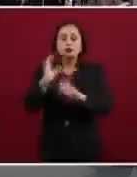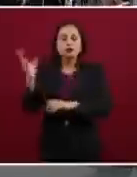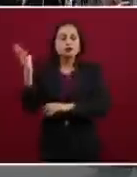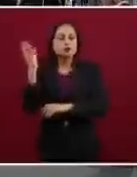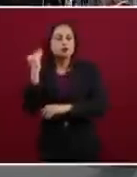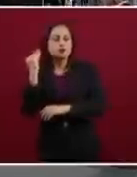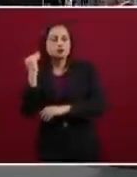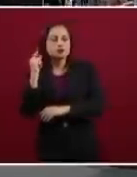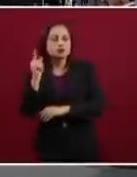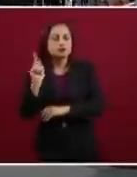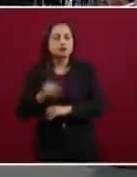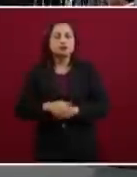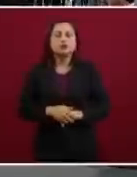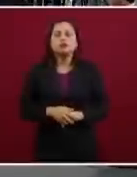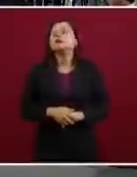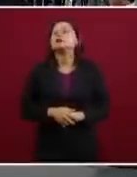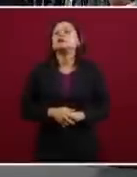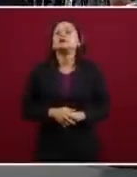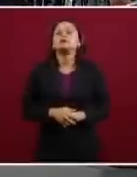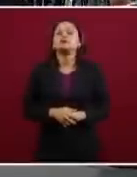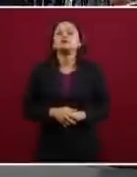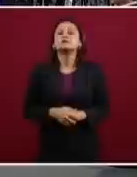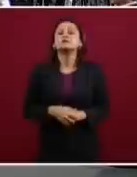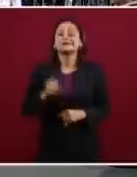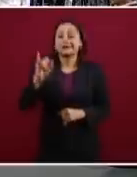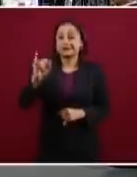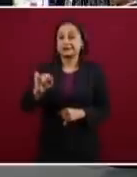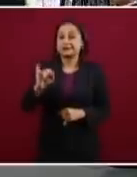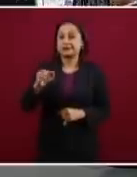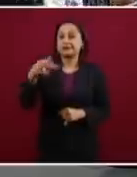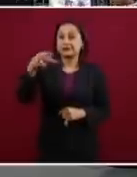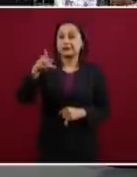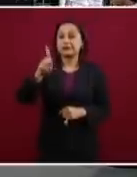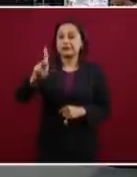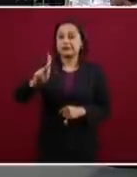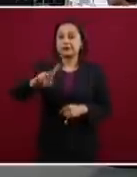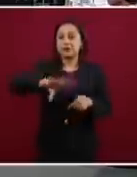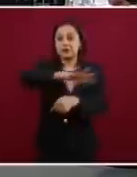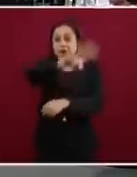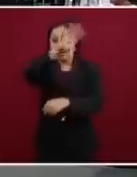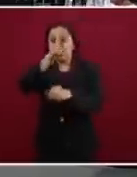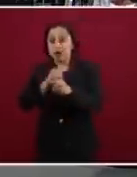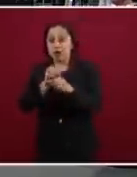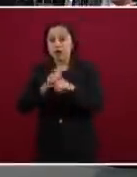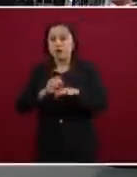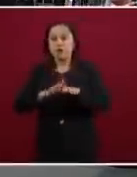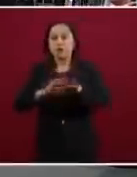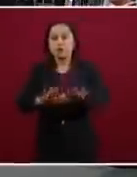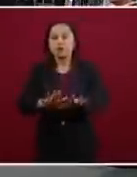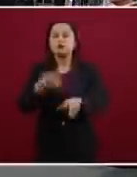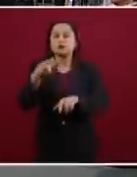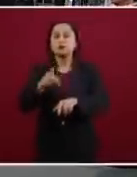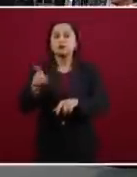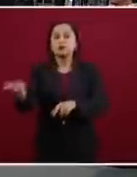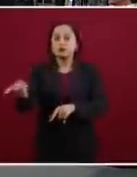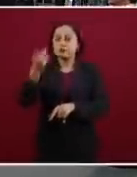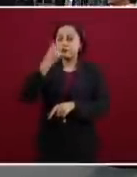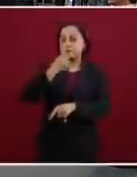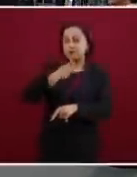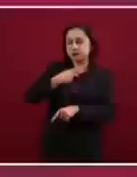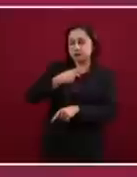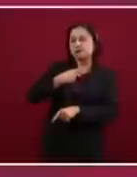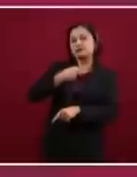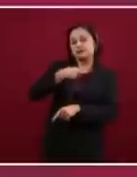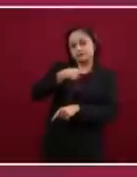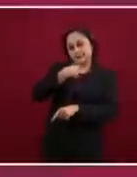sí sí sí periodista ahora toda la información pero como es mensaje de ida y vuelta aquí